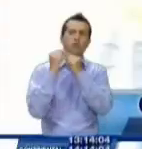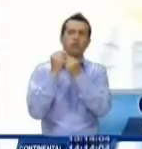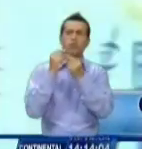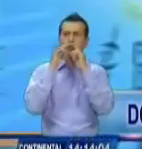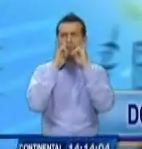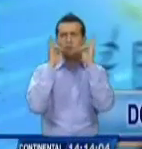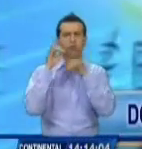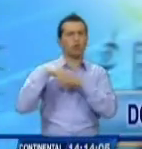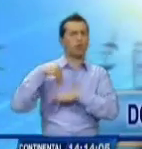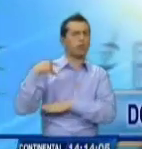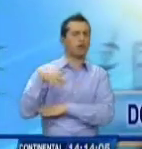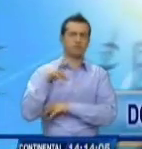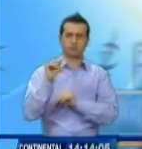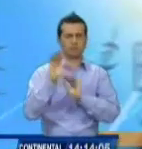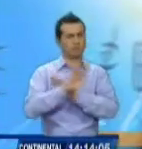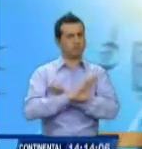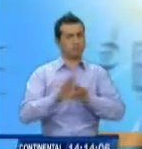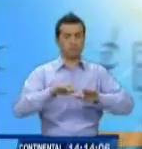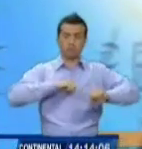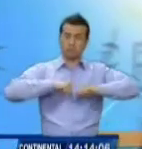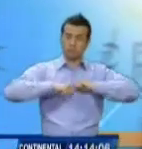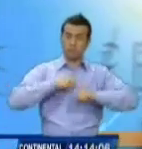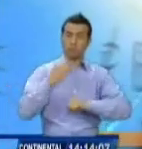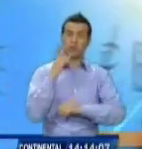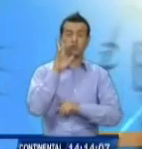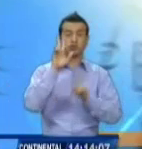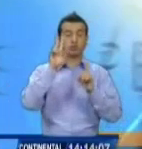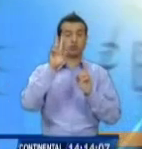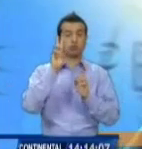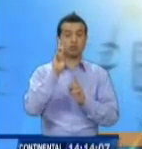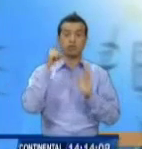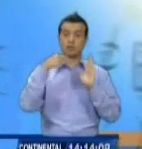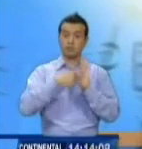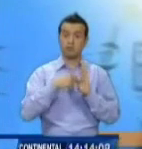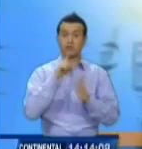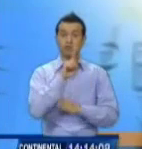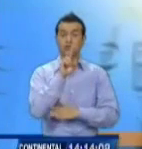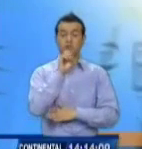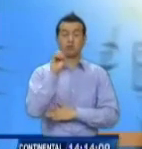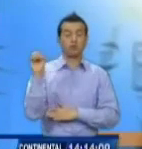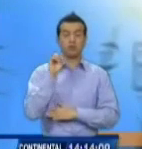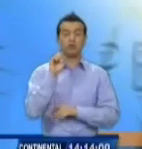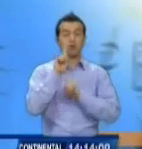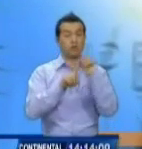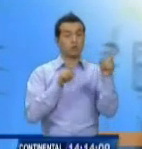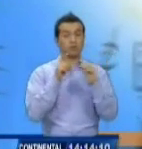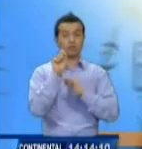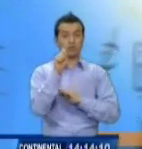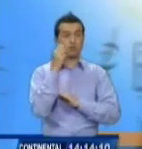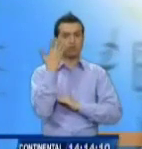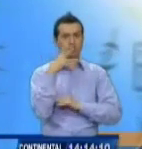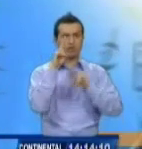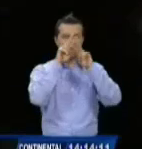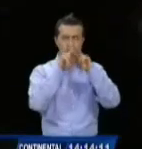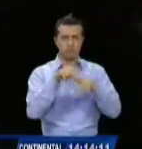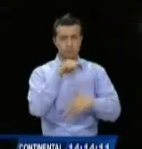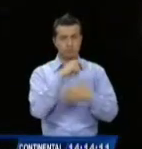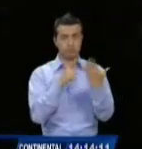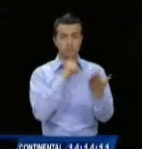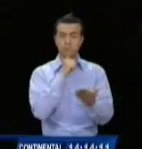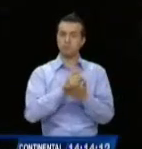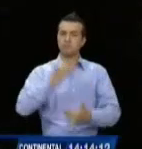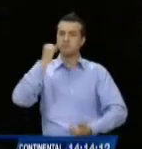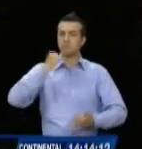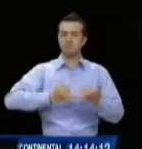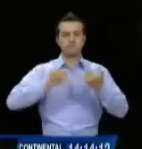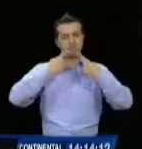pocos. Durante este tiempo de gestión, 6.120 contenidos de 31 medios de comunicación social del país fueron analizados. La conclusión a